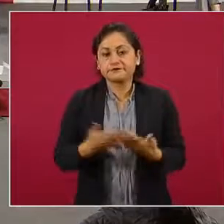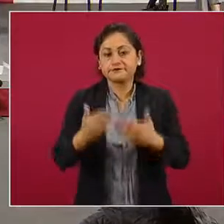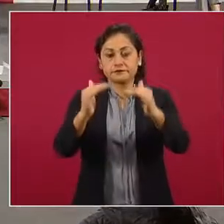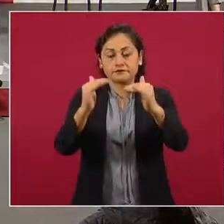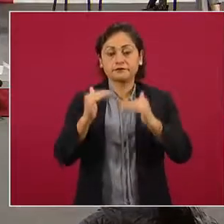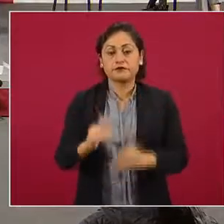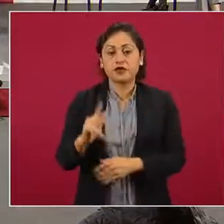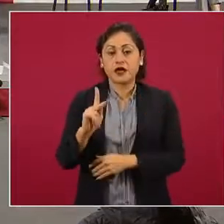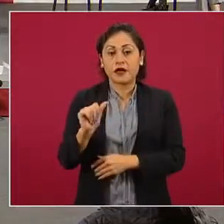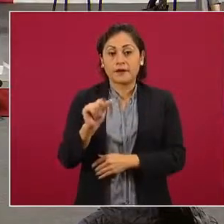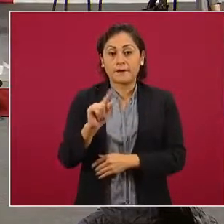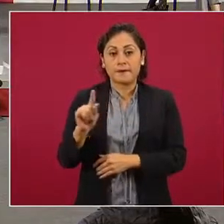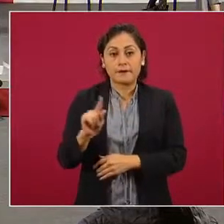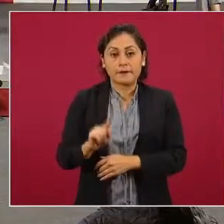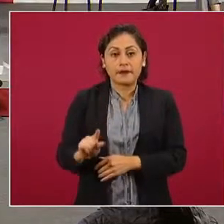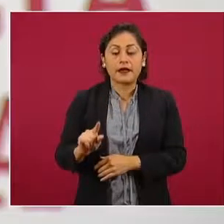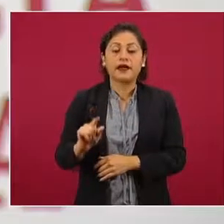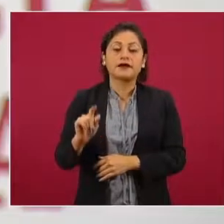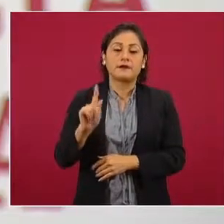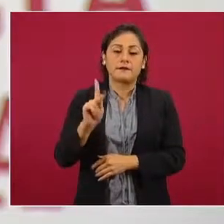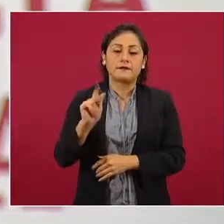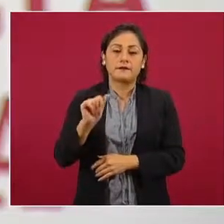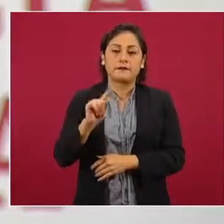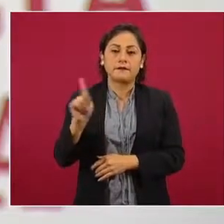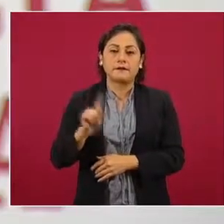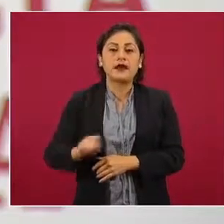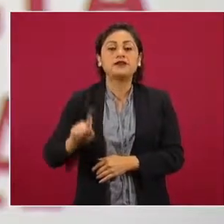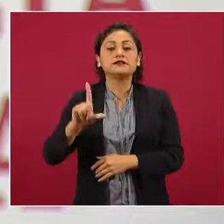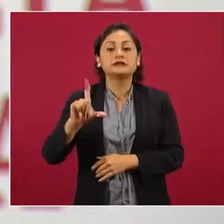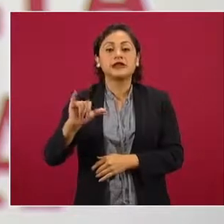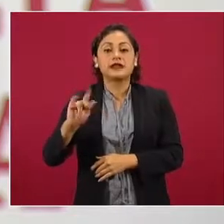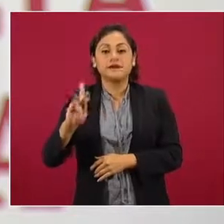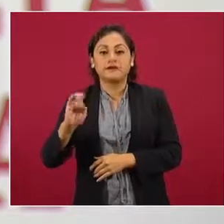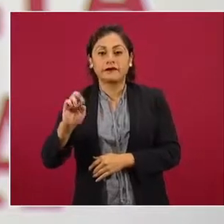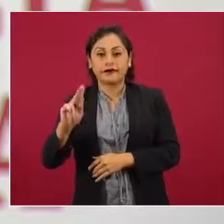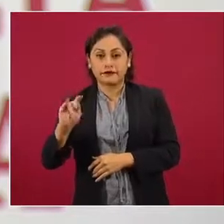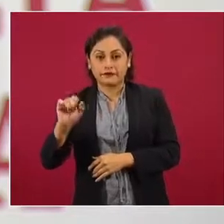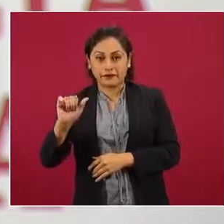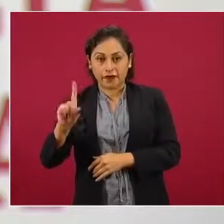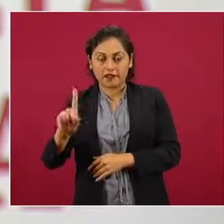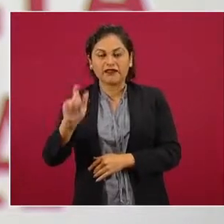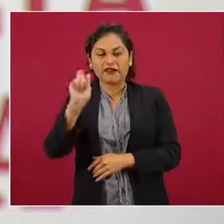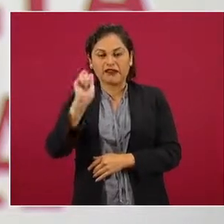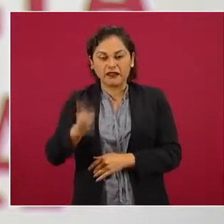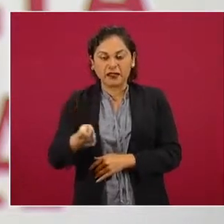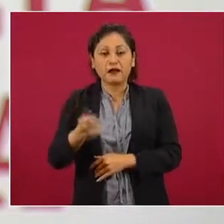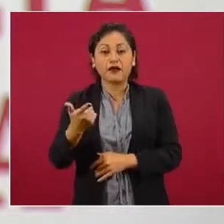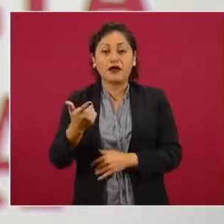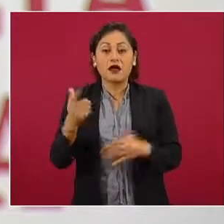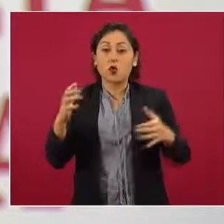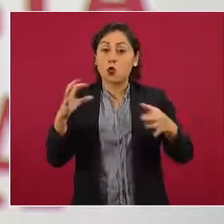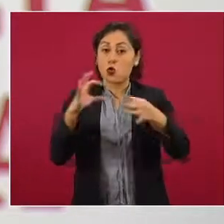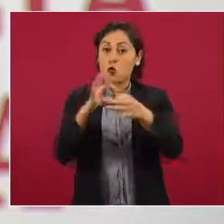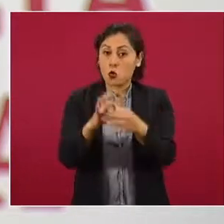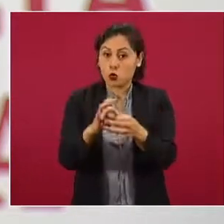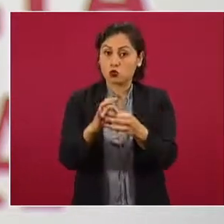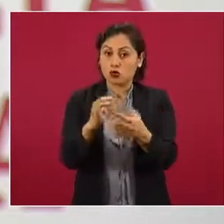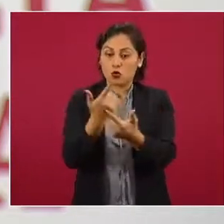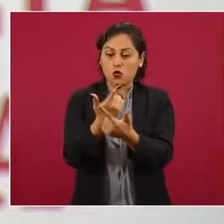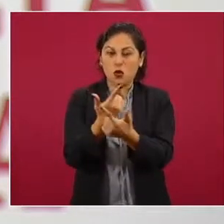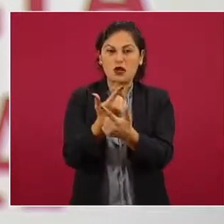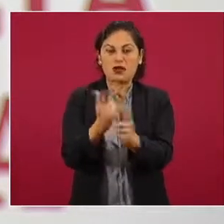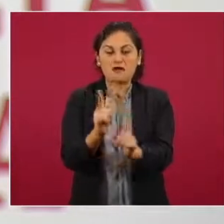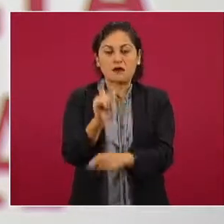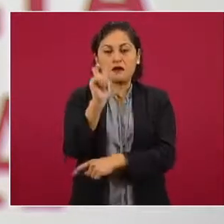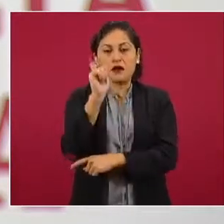son inseparables. Nadie puede estar en paz sin libertad. La libertad es el conjunto de